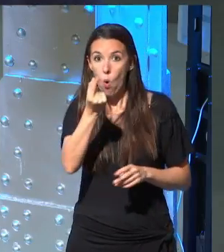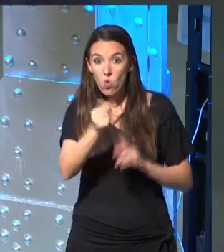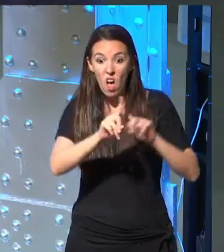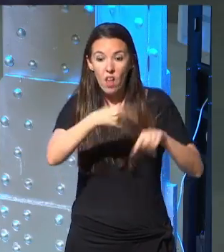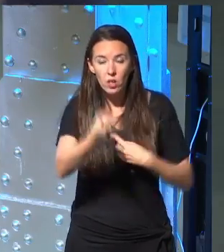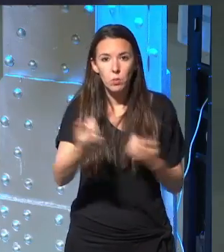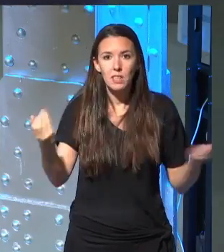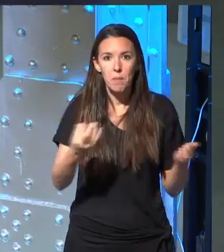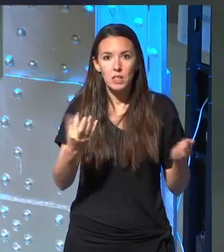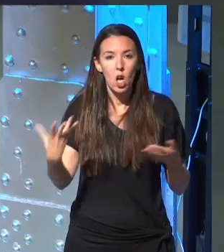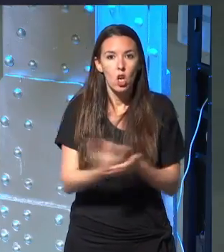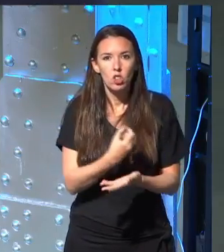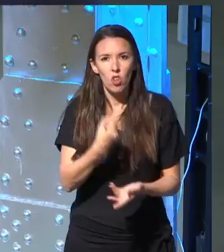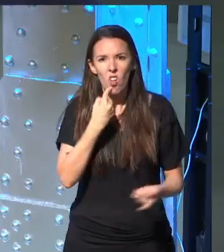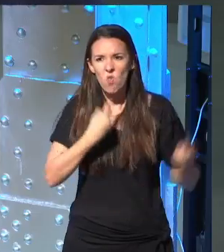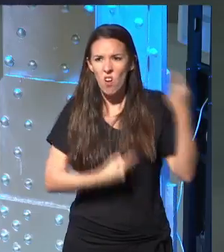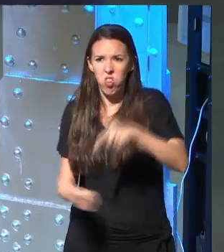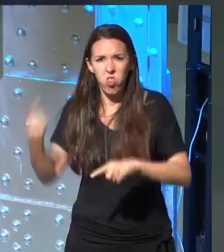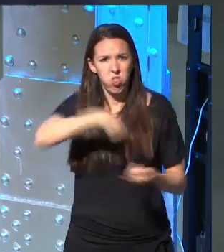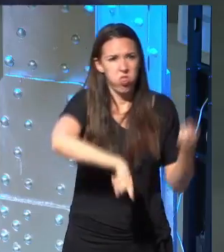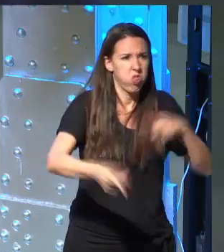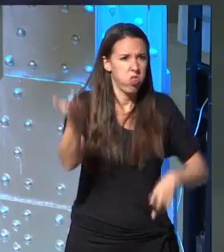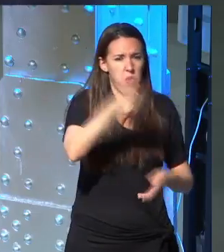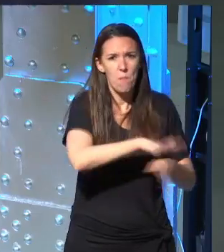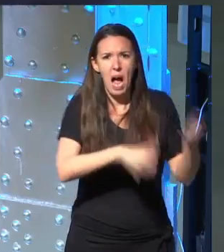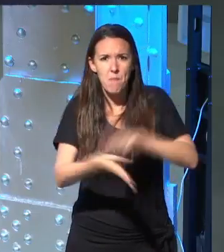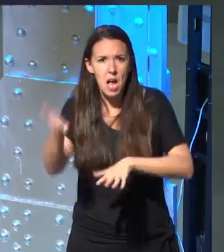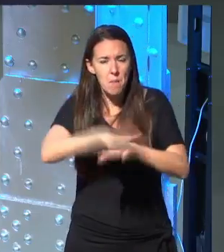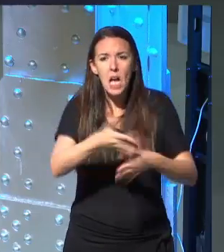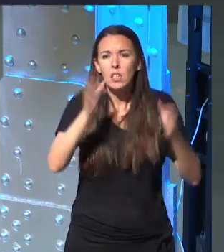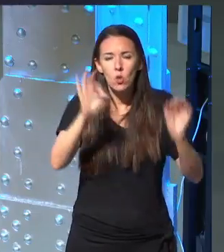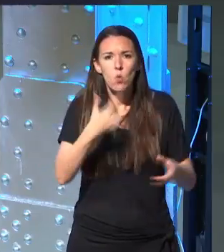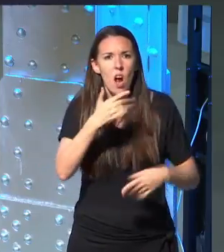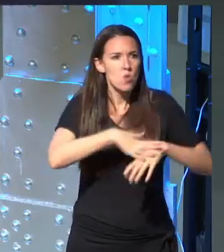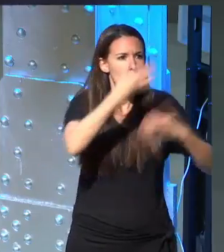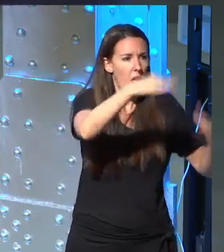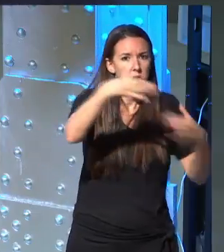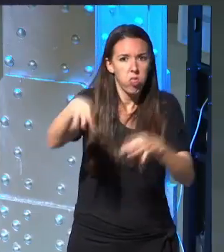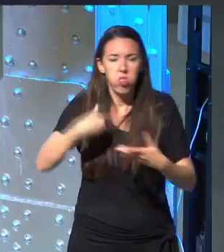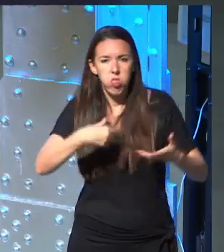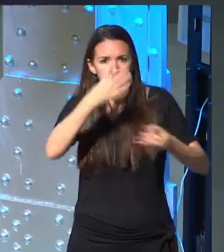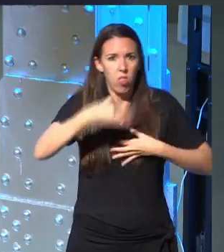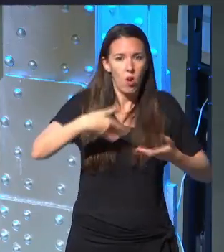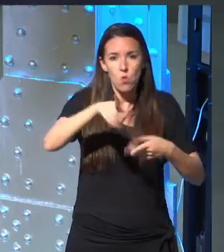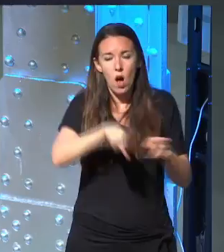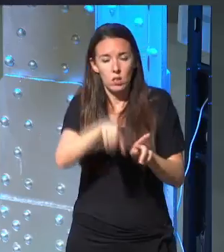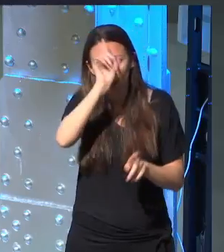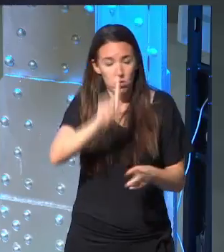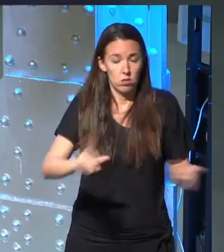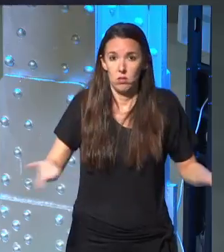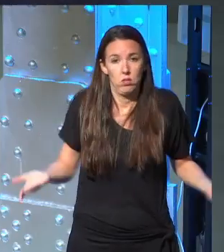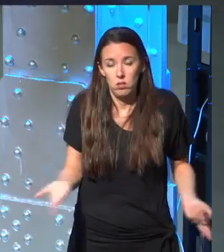pasó? Que todo el mundo empezó a echarse mierda unos encima de otros, buscar culpables... Bueno, no sé, de repente...